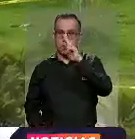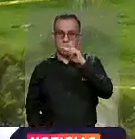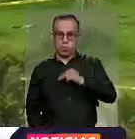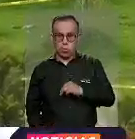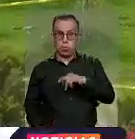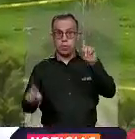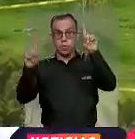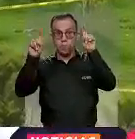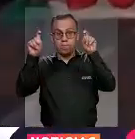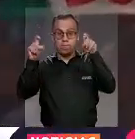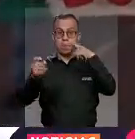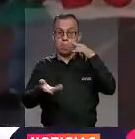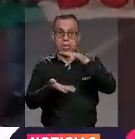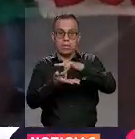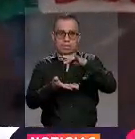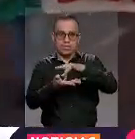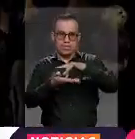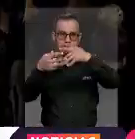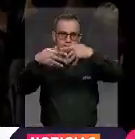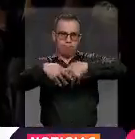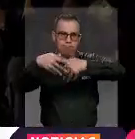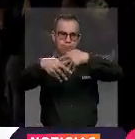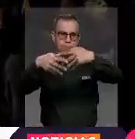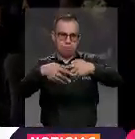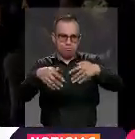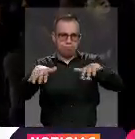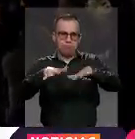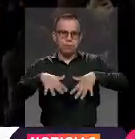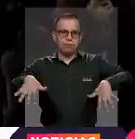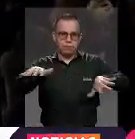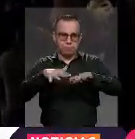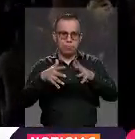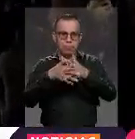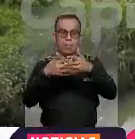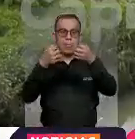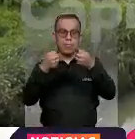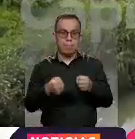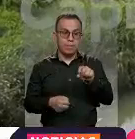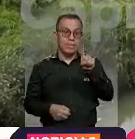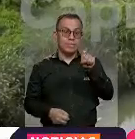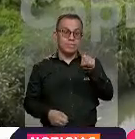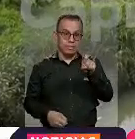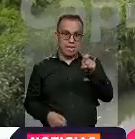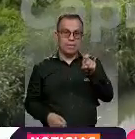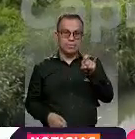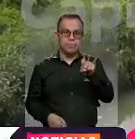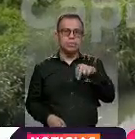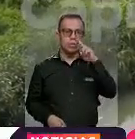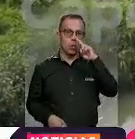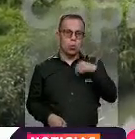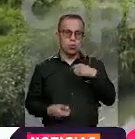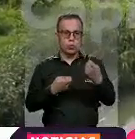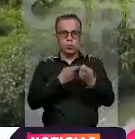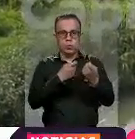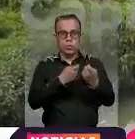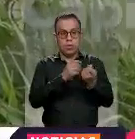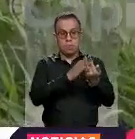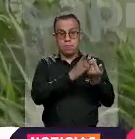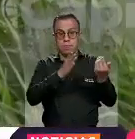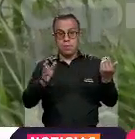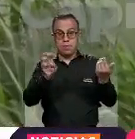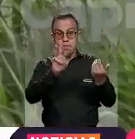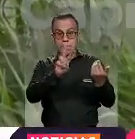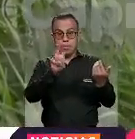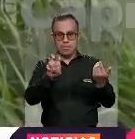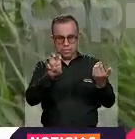su aparente participación en una protesta realizada en Portal Américas. El 6 de junio apareció muerto en un caño cercano y 37 días